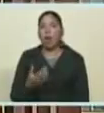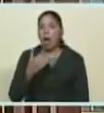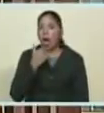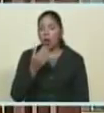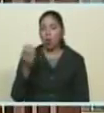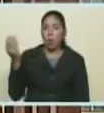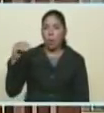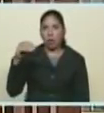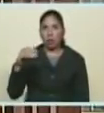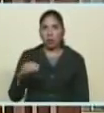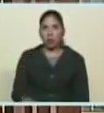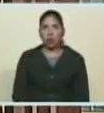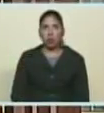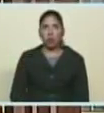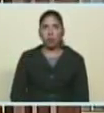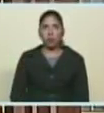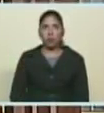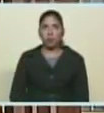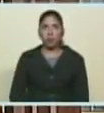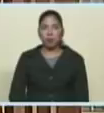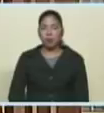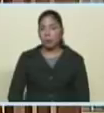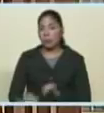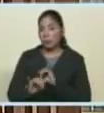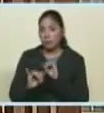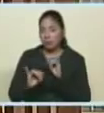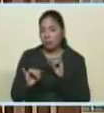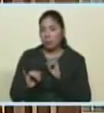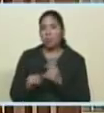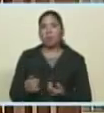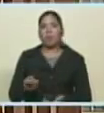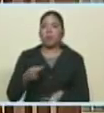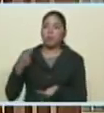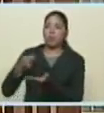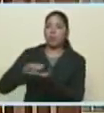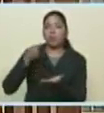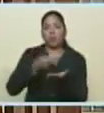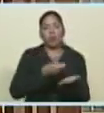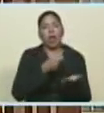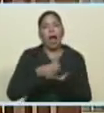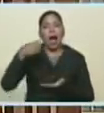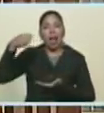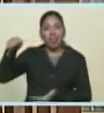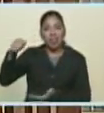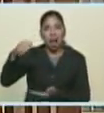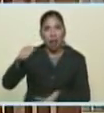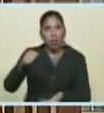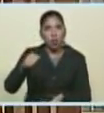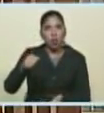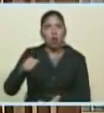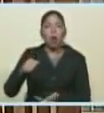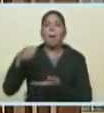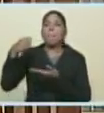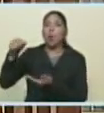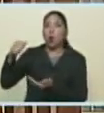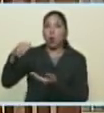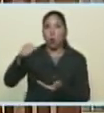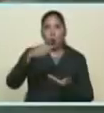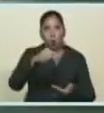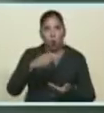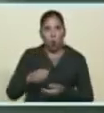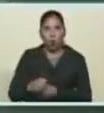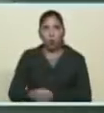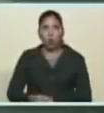extraordinarios para ir cerrando las cuentas de año y preparándose para el pago de aguinaldos y el pago de